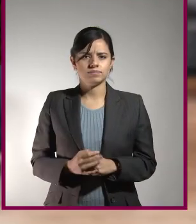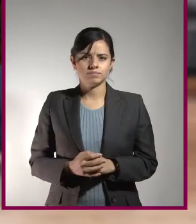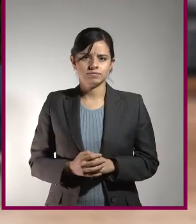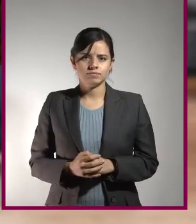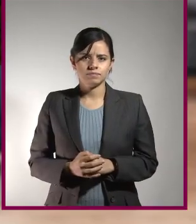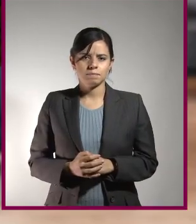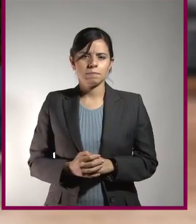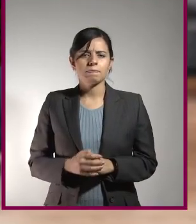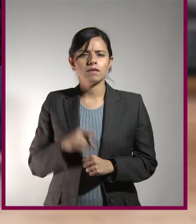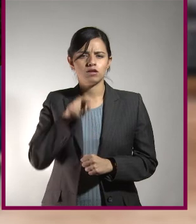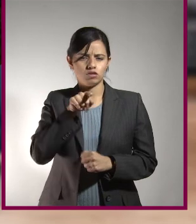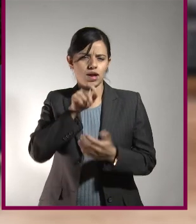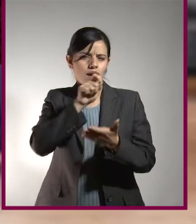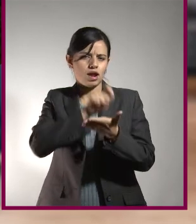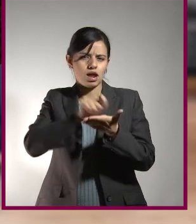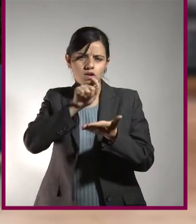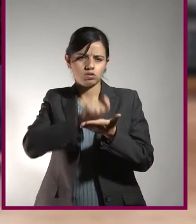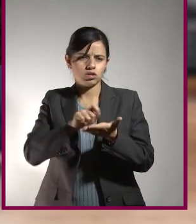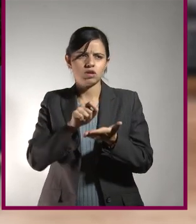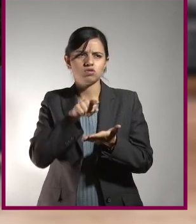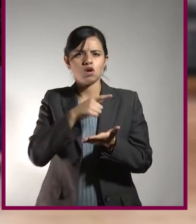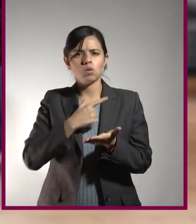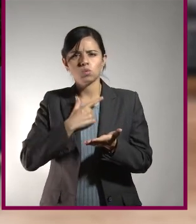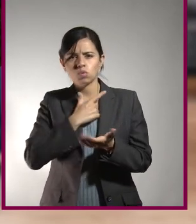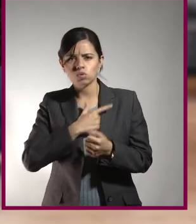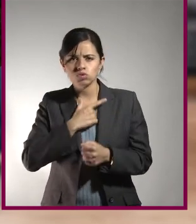rutas. Toma nota de todo